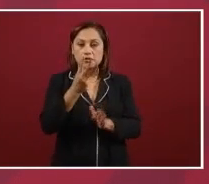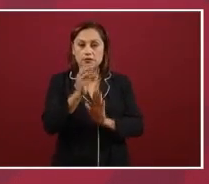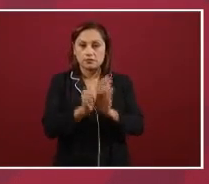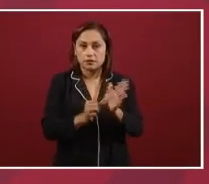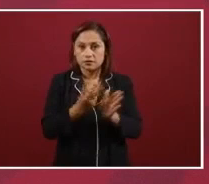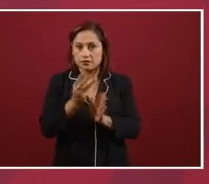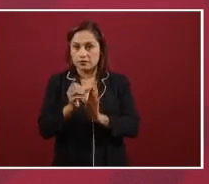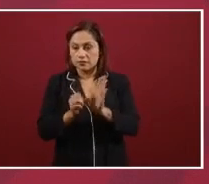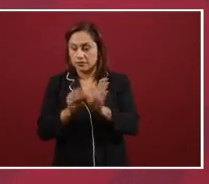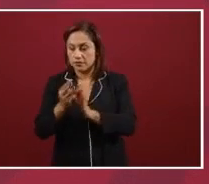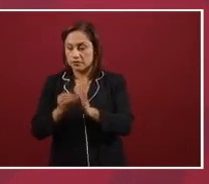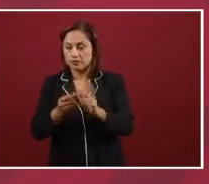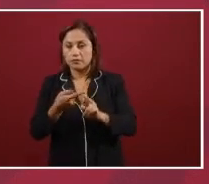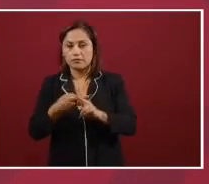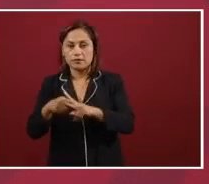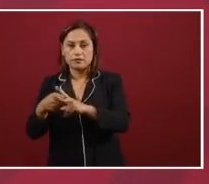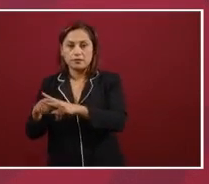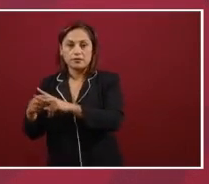porque